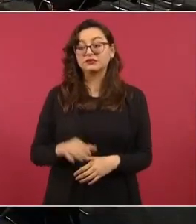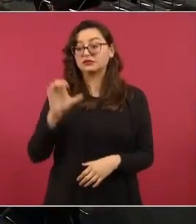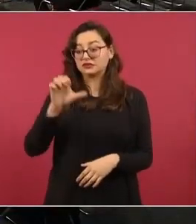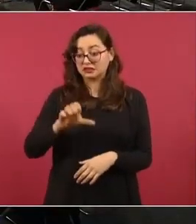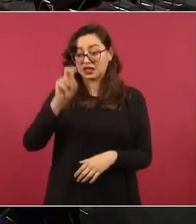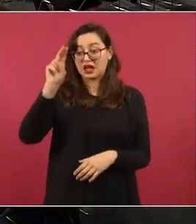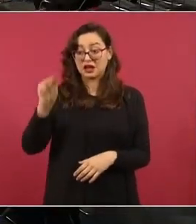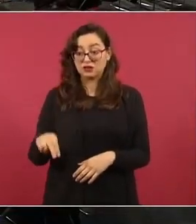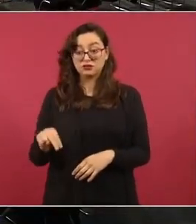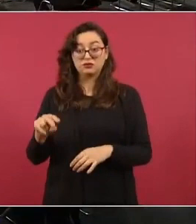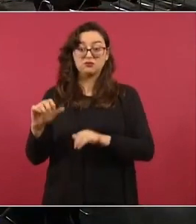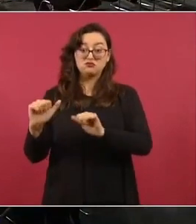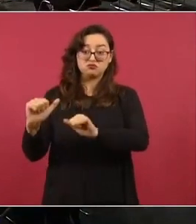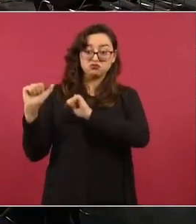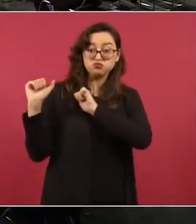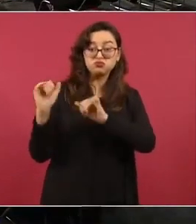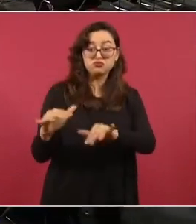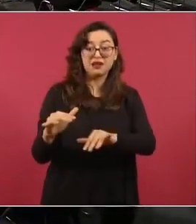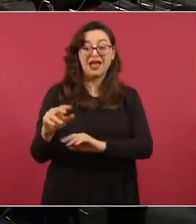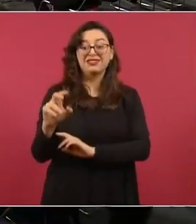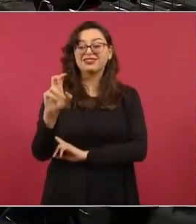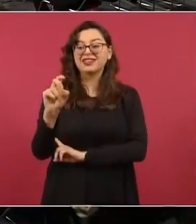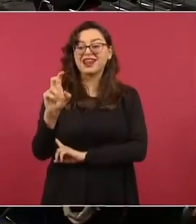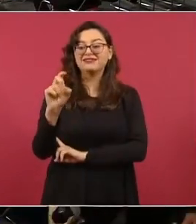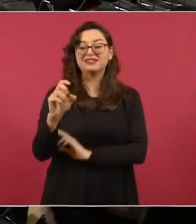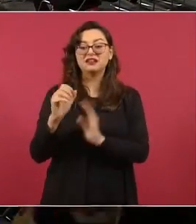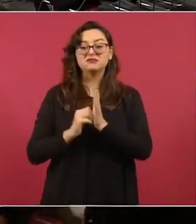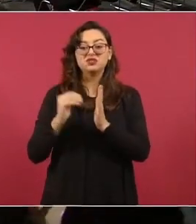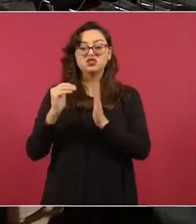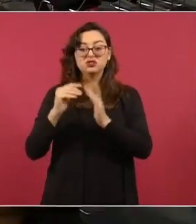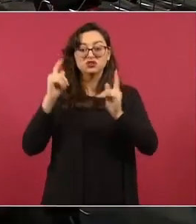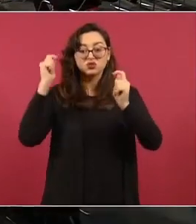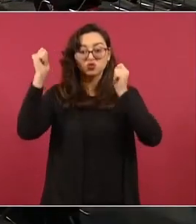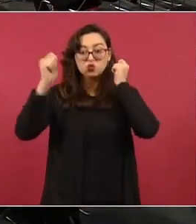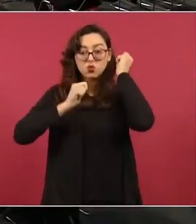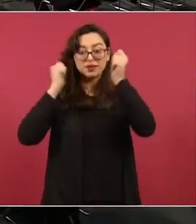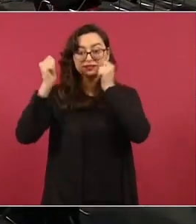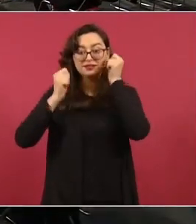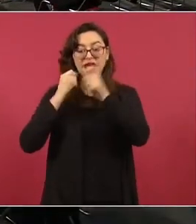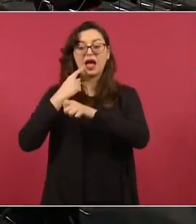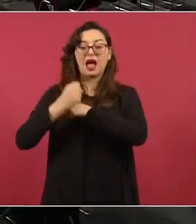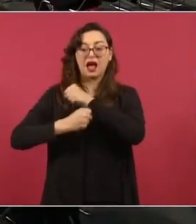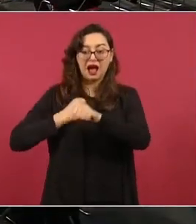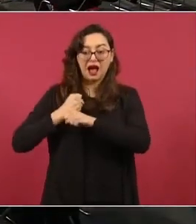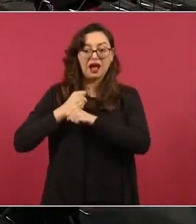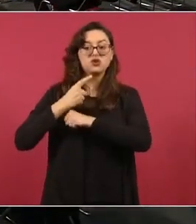30 millones de turistas